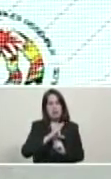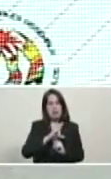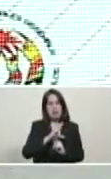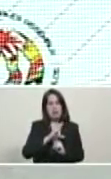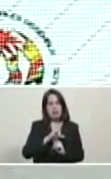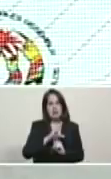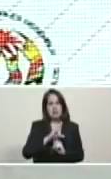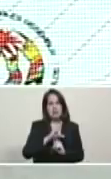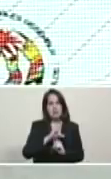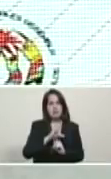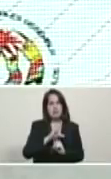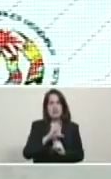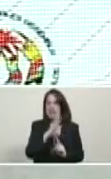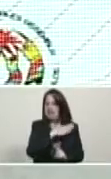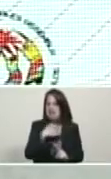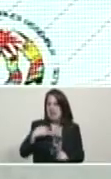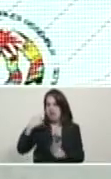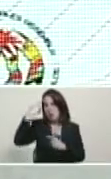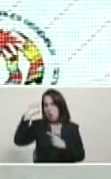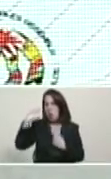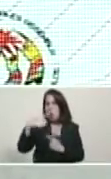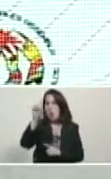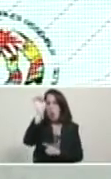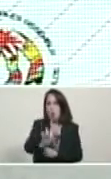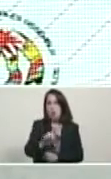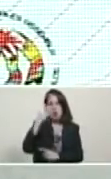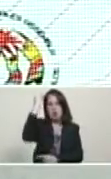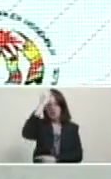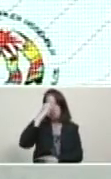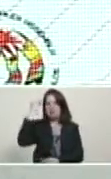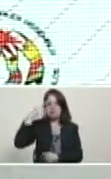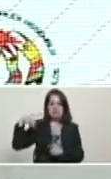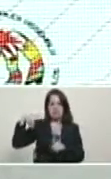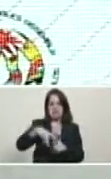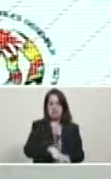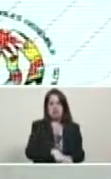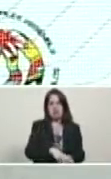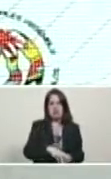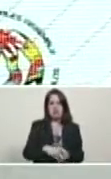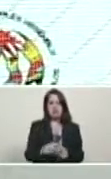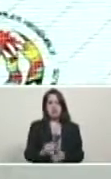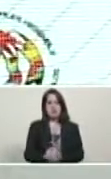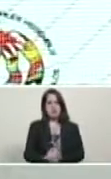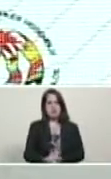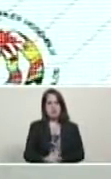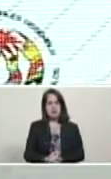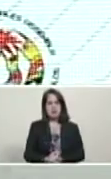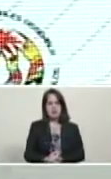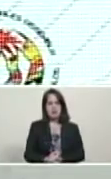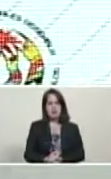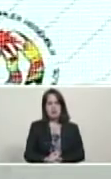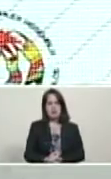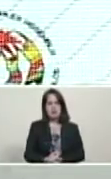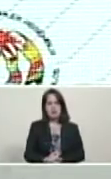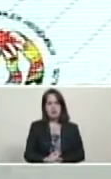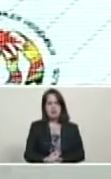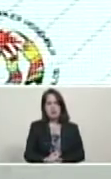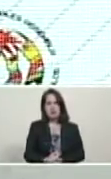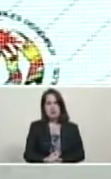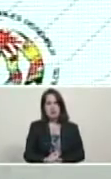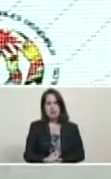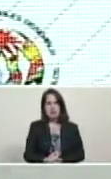quieren imponernos el pensamiento único de la guerra fría ya trasnochada derrotada y